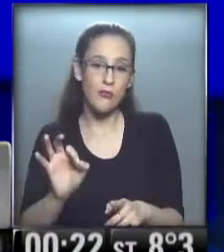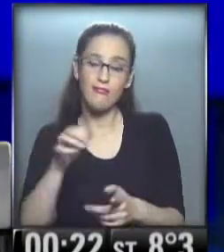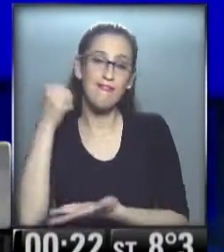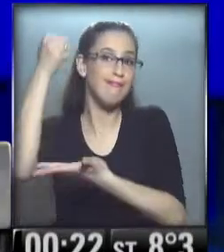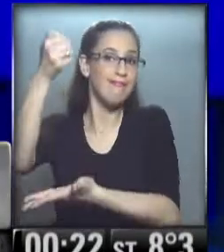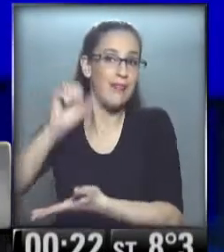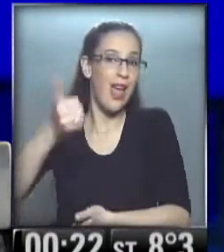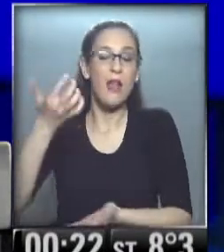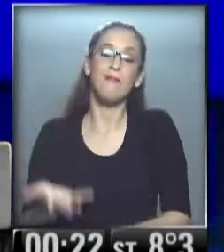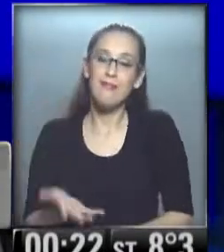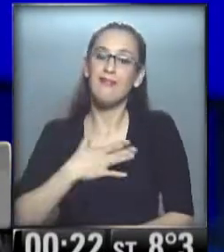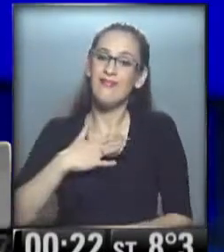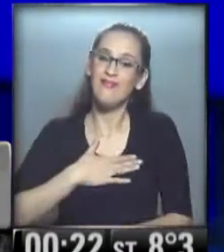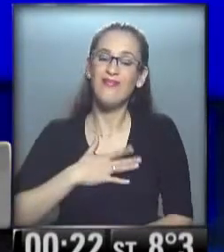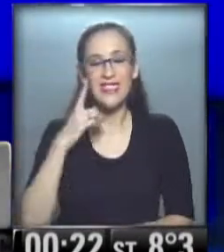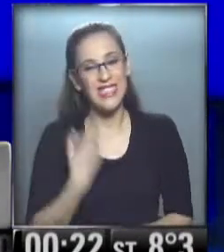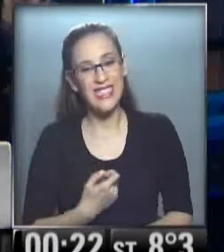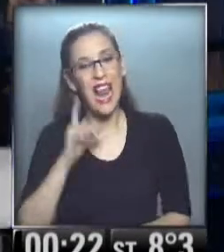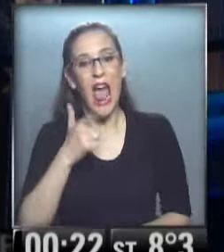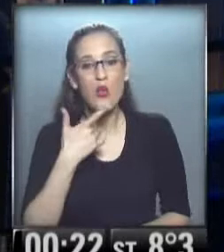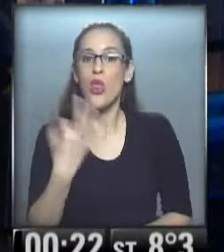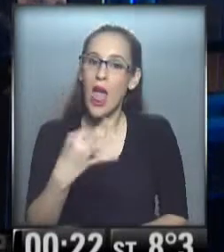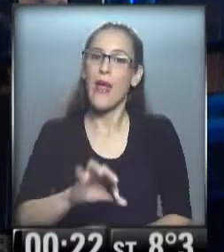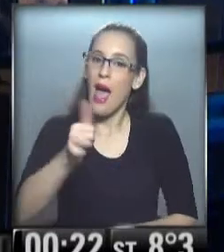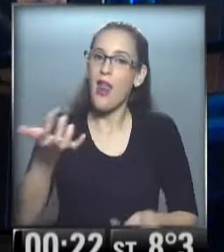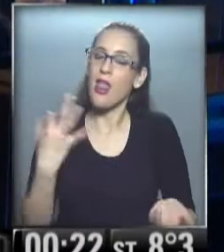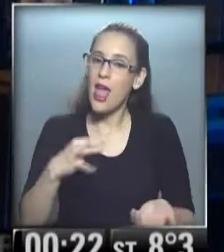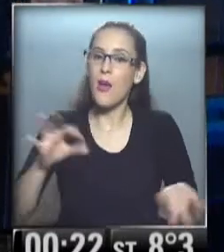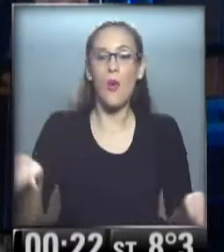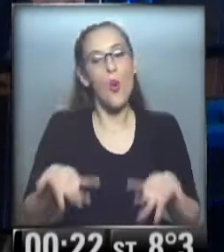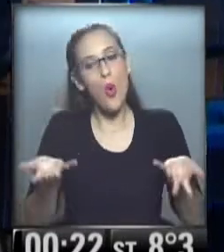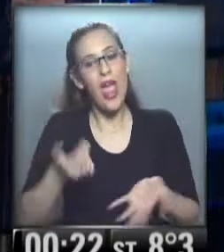porque este equipo de lanús merece mucho la recopa